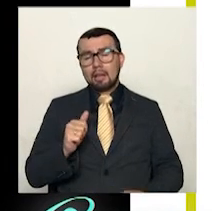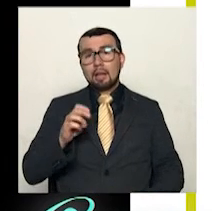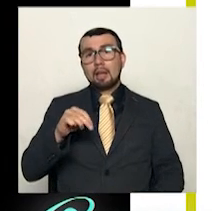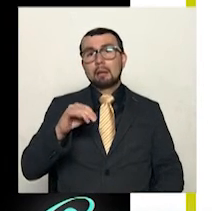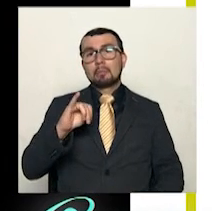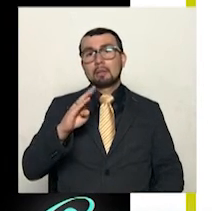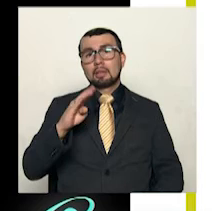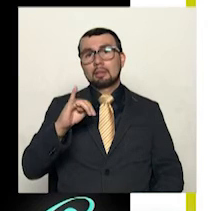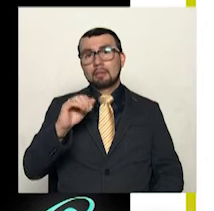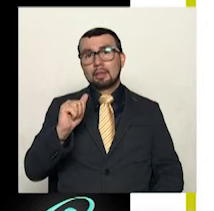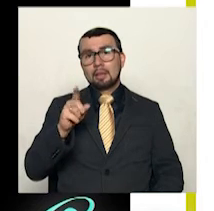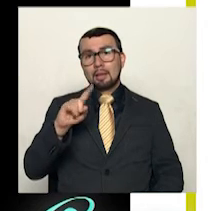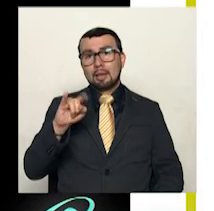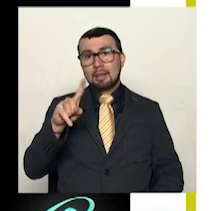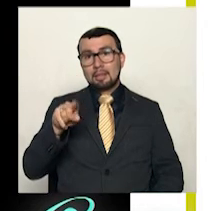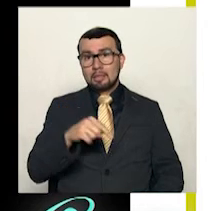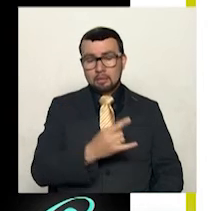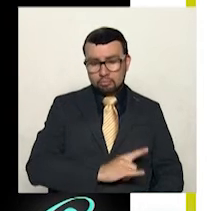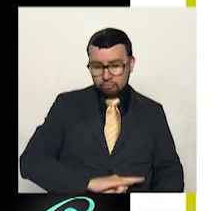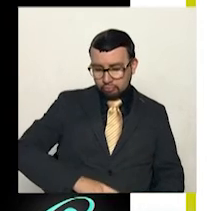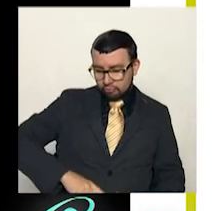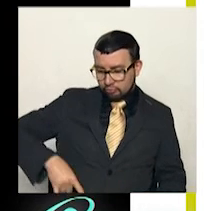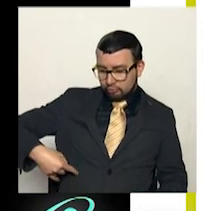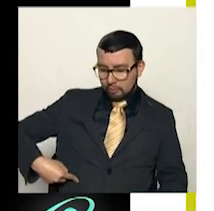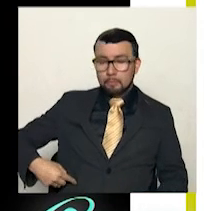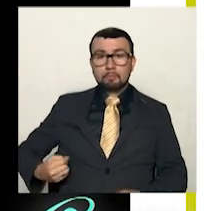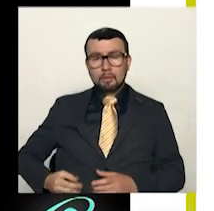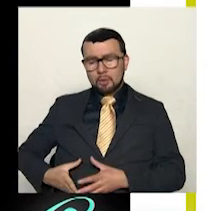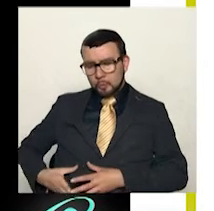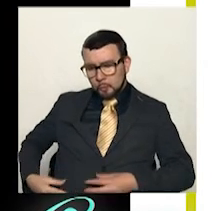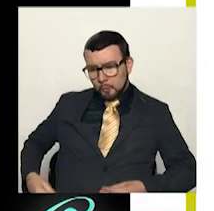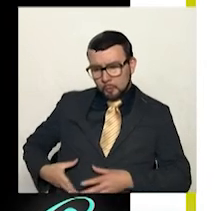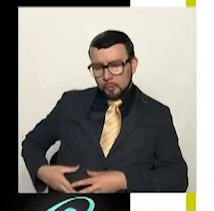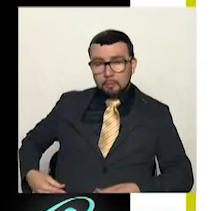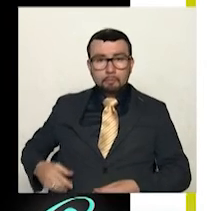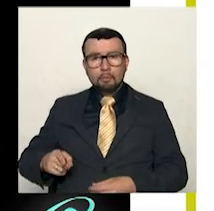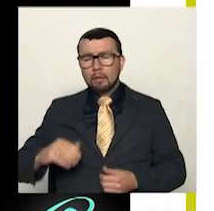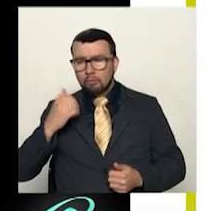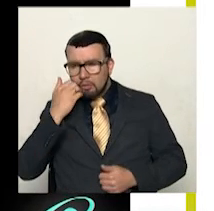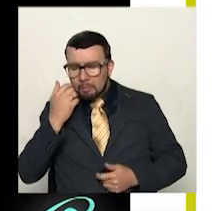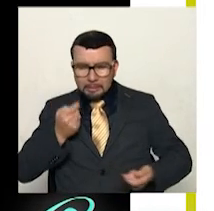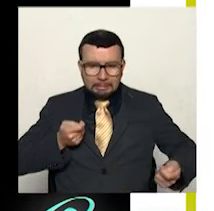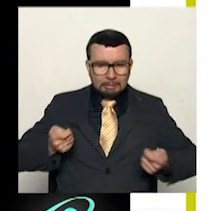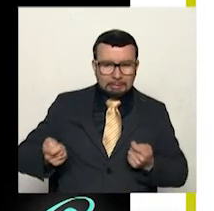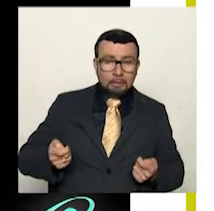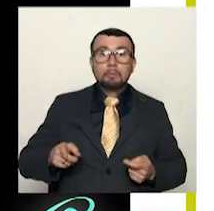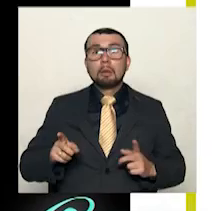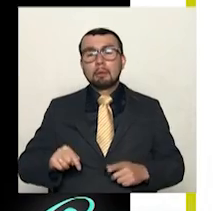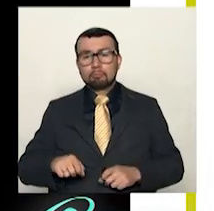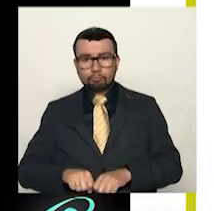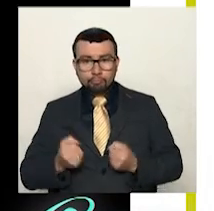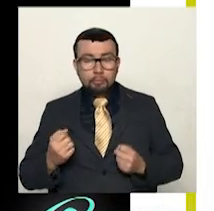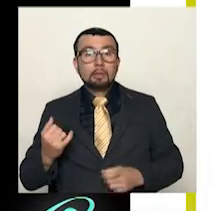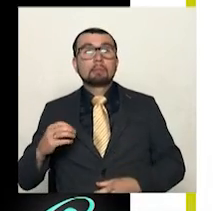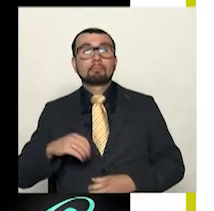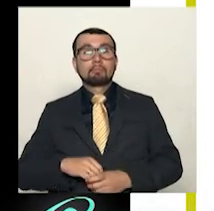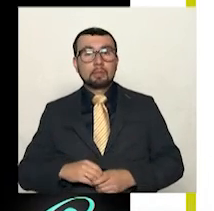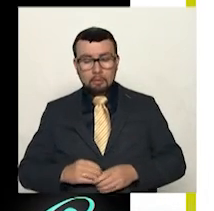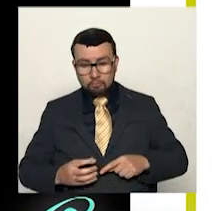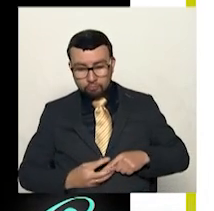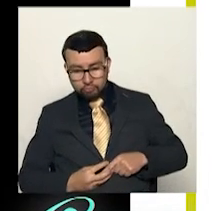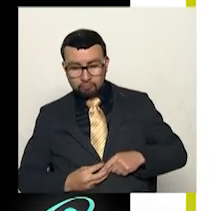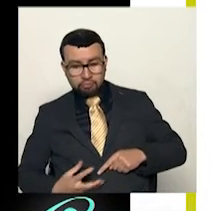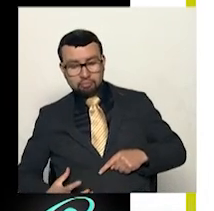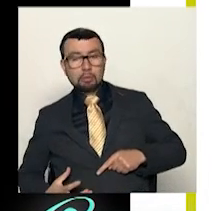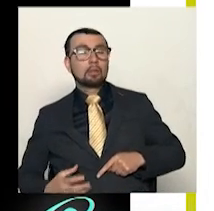terminó migrando las amebas hacia el hígado y generando un absceso hepático, los cuales son enfermedades delicadas. Si el absceso también se rompe, puede generar también peritonitis,